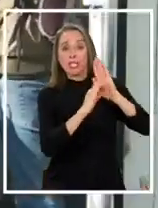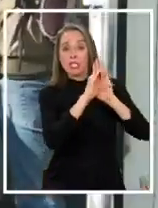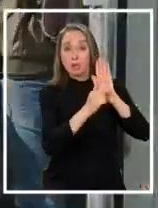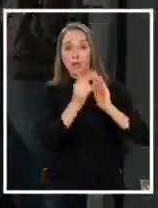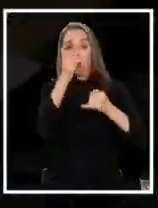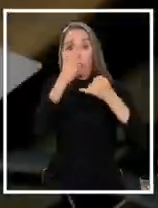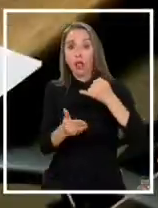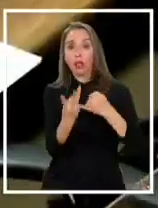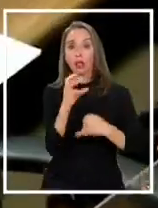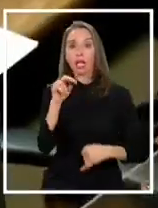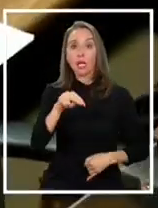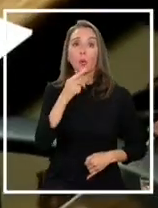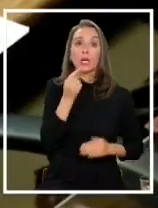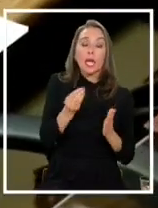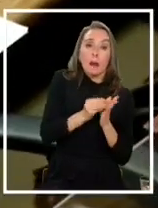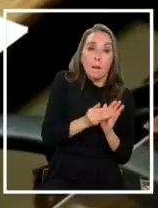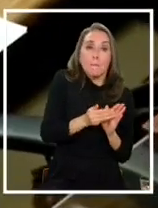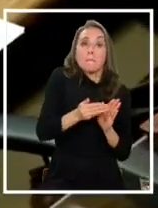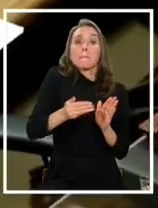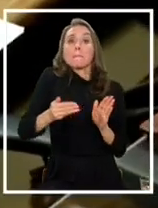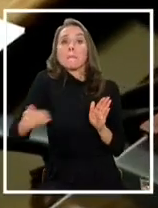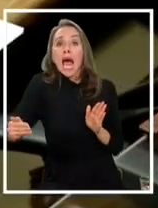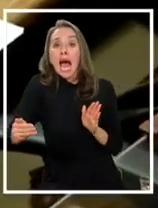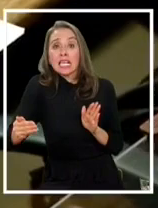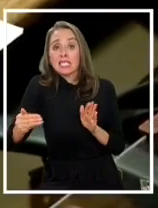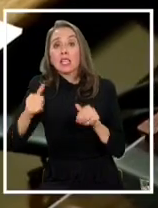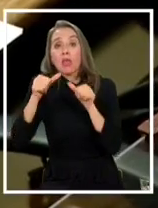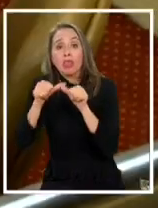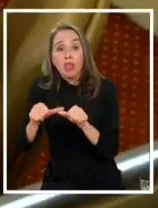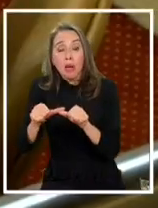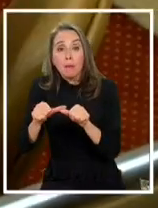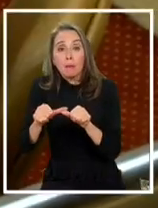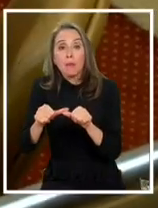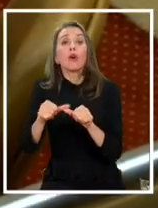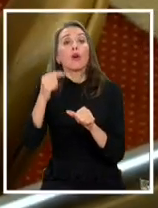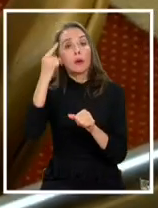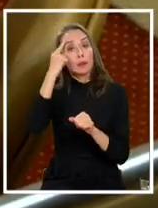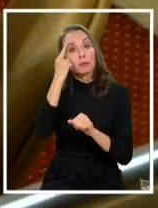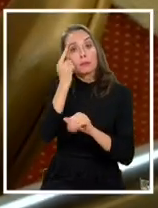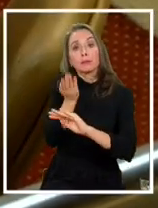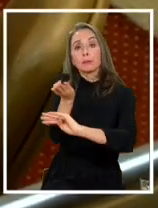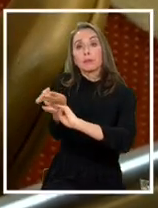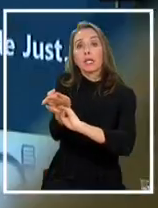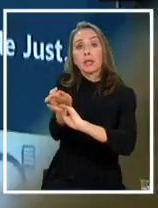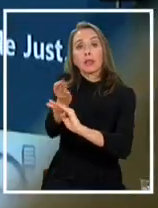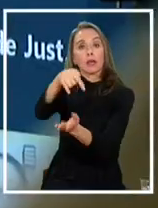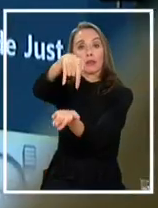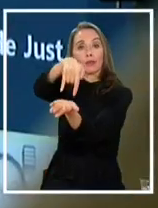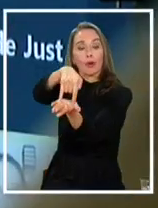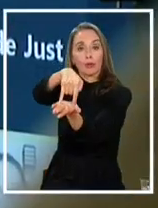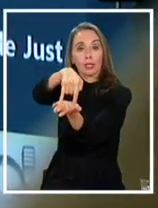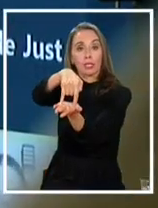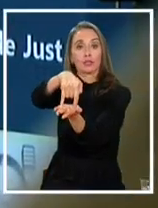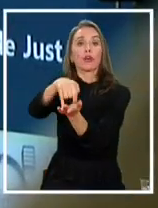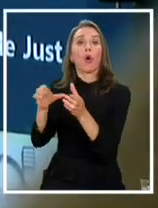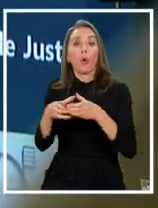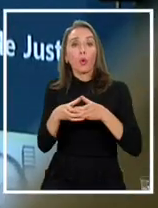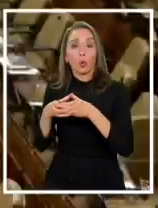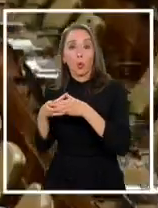lo que si el gobierno quiere extenderlo por más tiempo, como hoy lo evalúa, deberá recurrir al Congreso, donde no solo parte